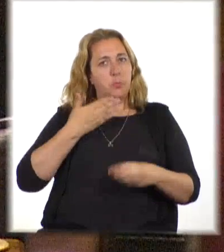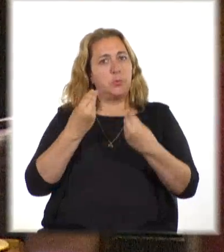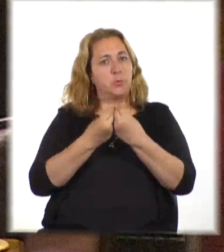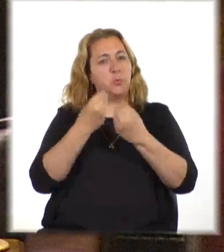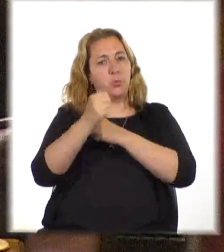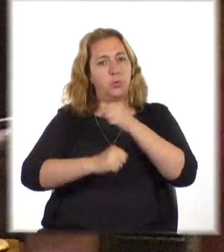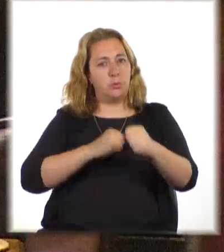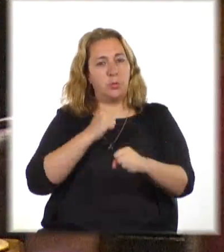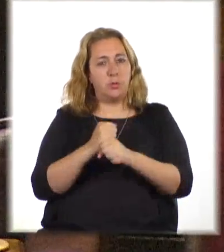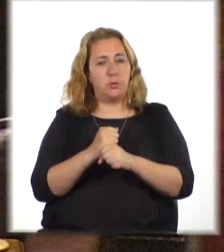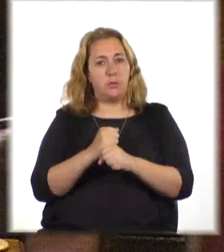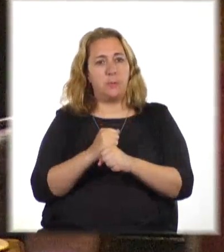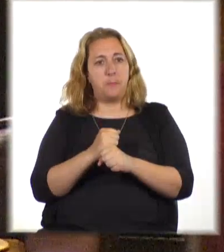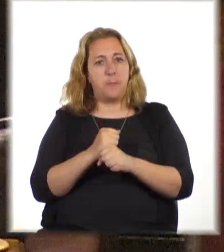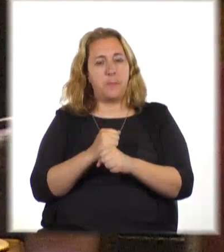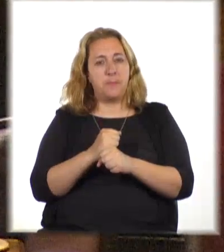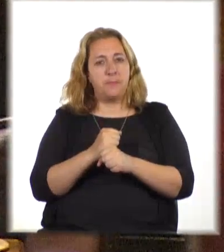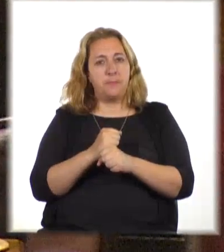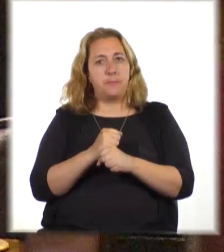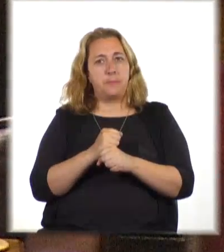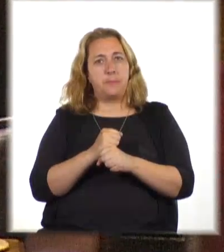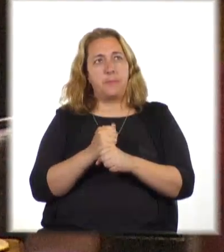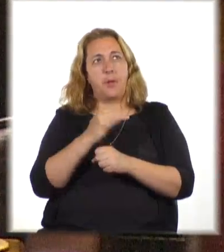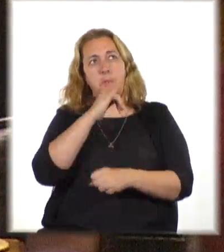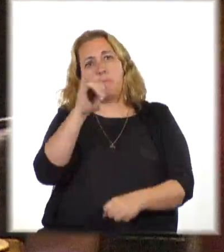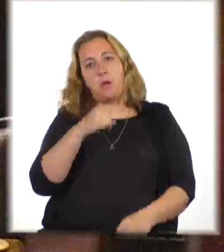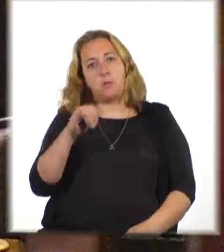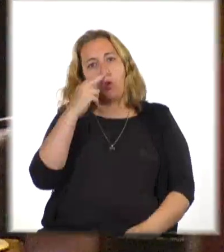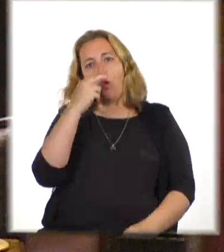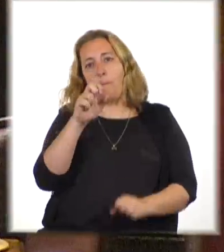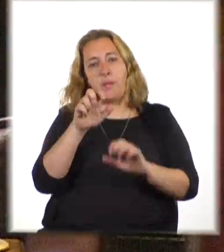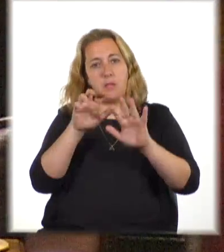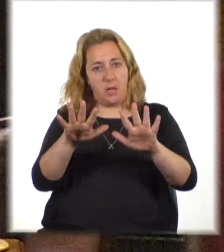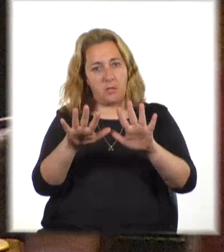diría que desde el mismo marzo del 2010